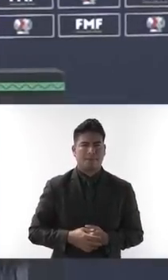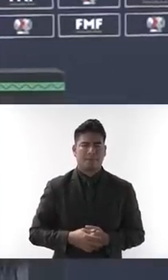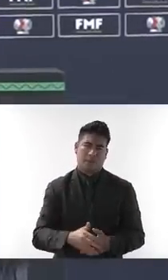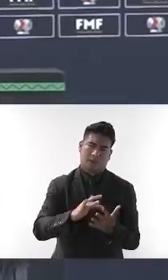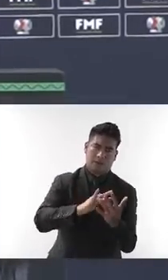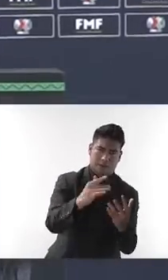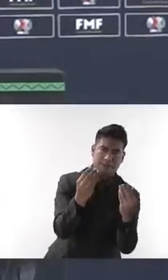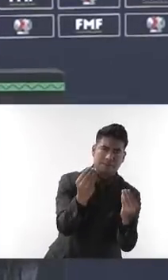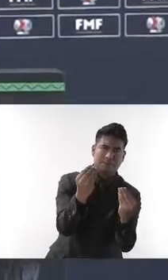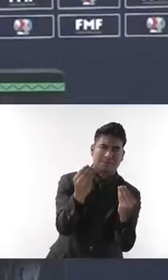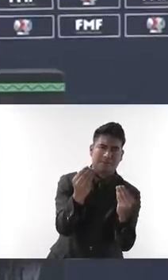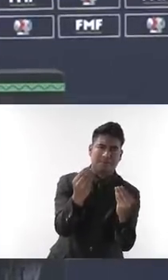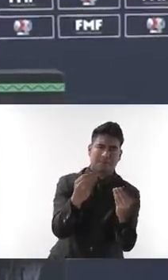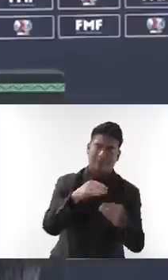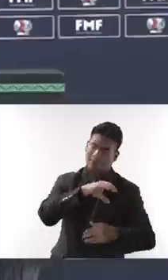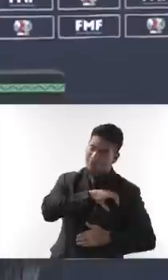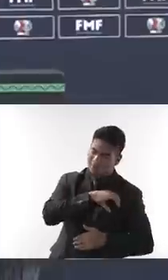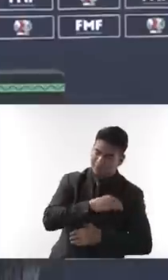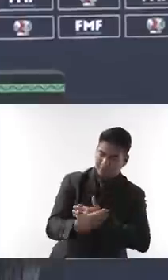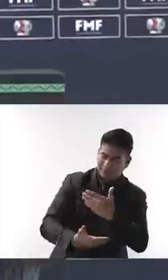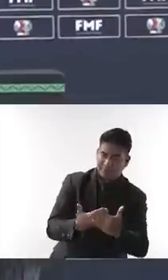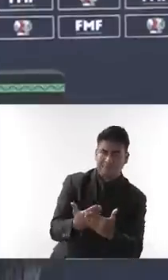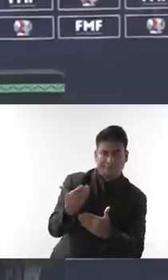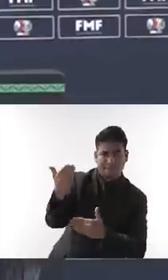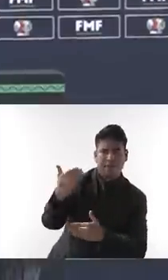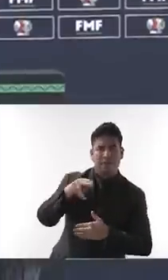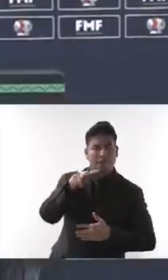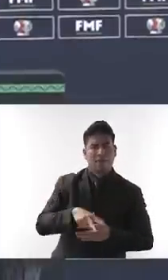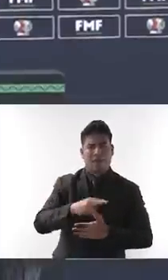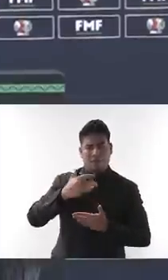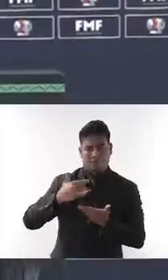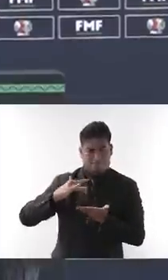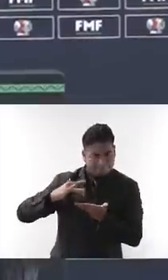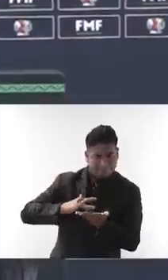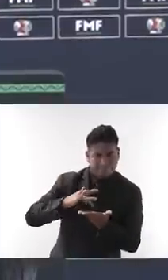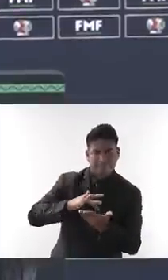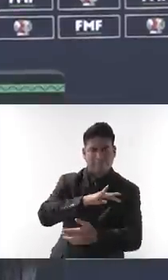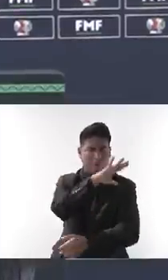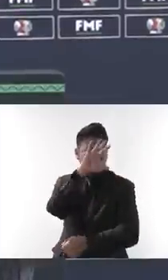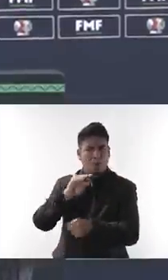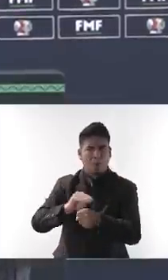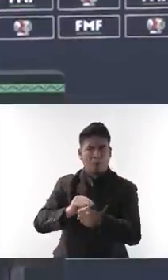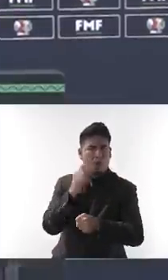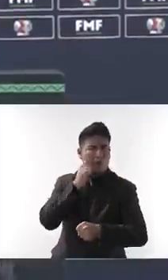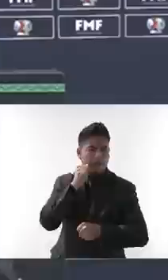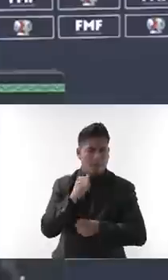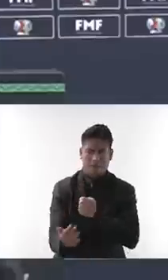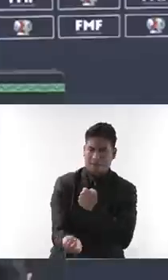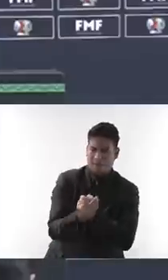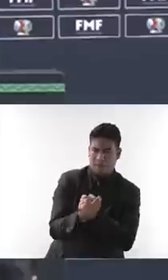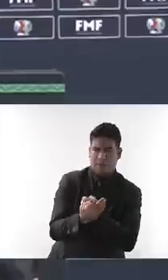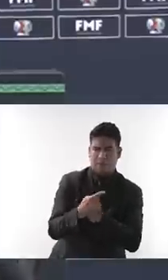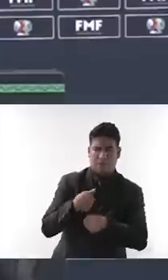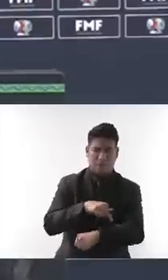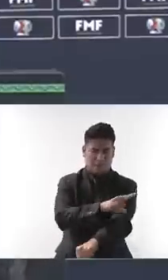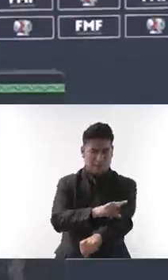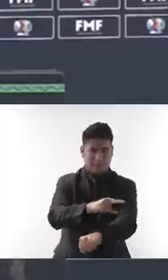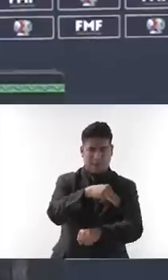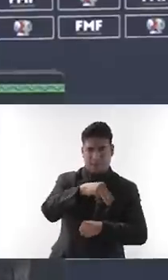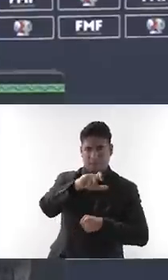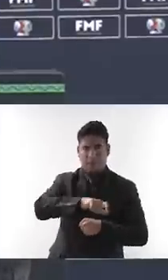Muchas gracias, querido Mikel. Muchas gracias por el apoyo de la Liga MX a través de tu